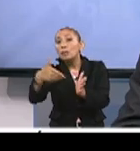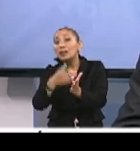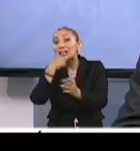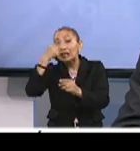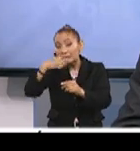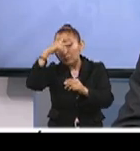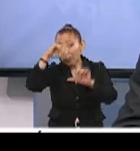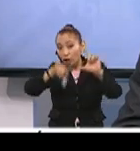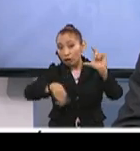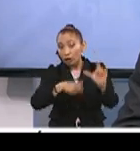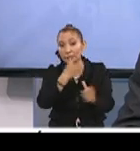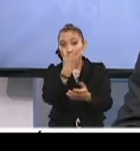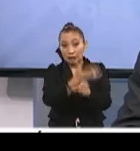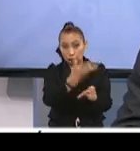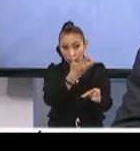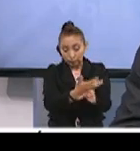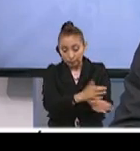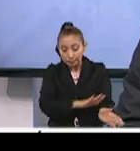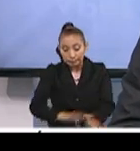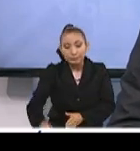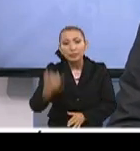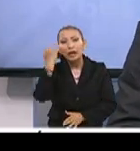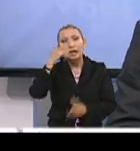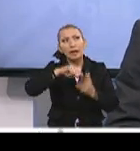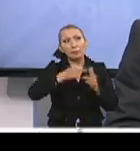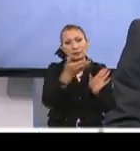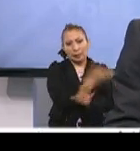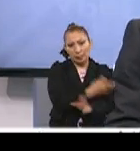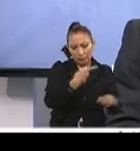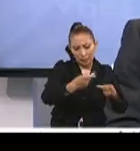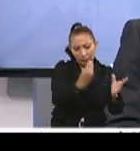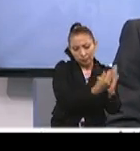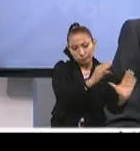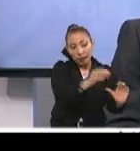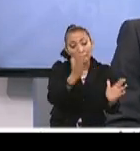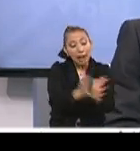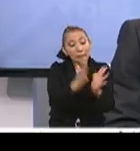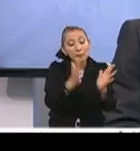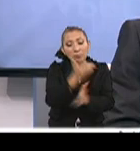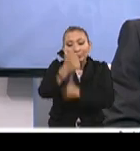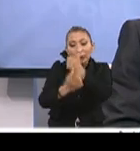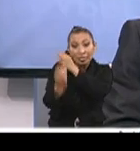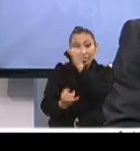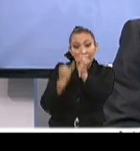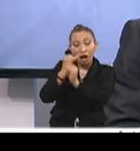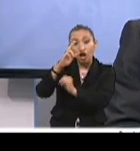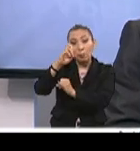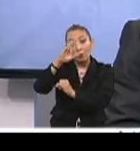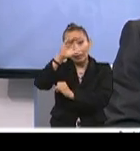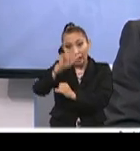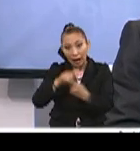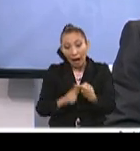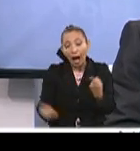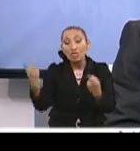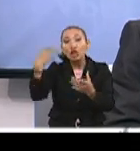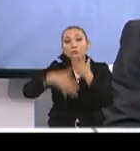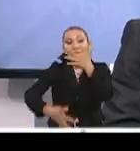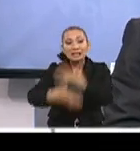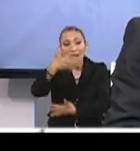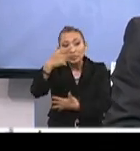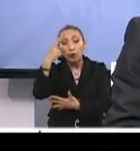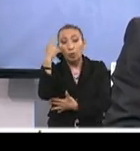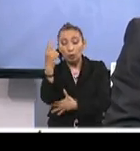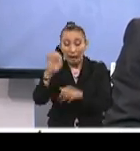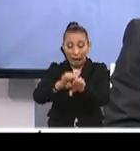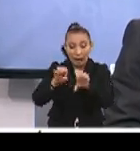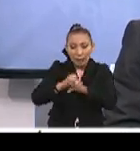en México y en Estados Unidos. Iniciamos preparando a niños para participar en competencias internacionales de robótica. En el 2015, uno de